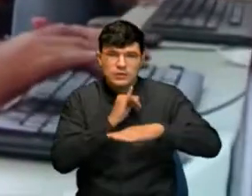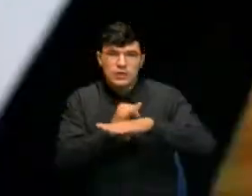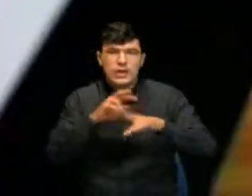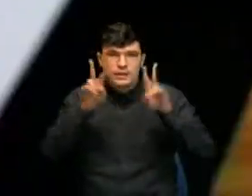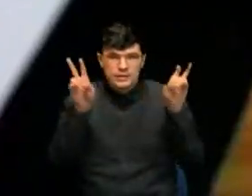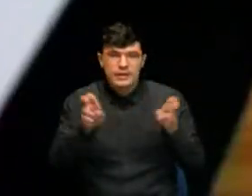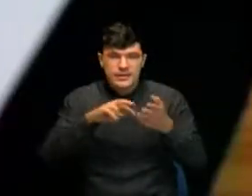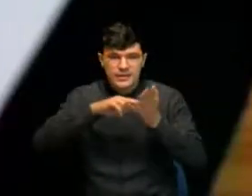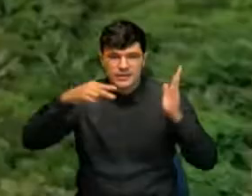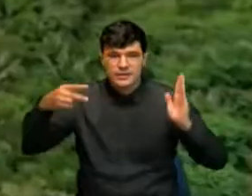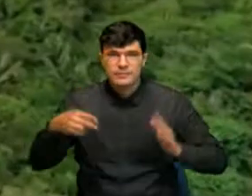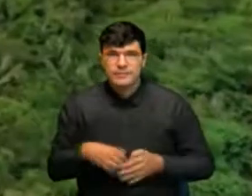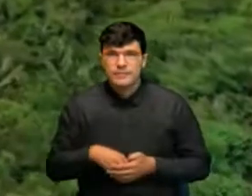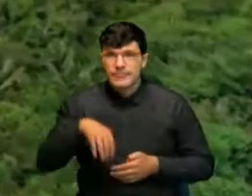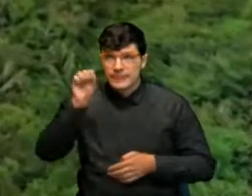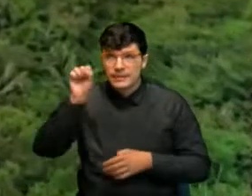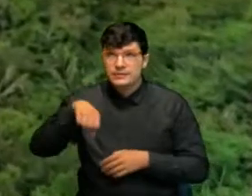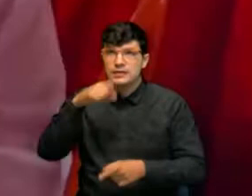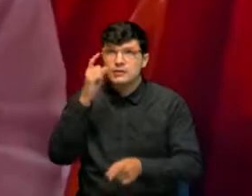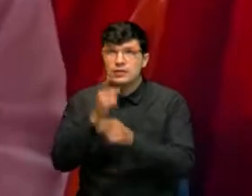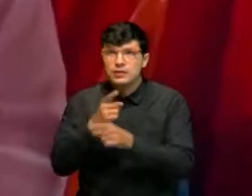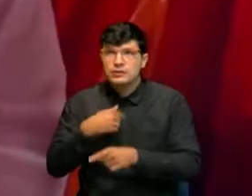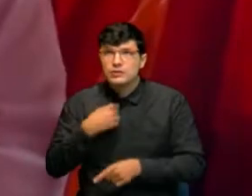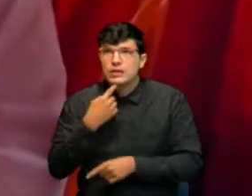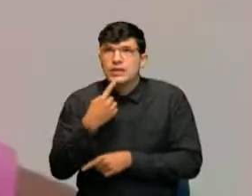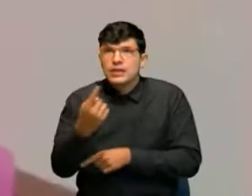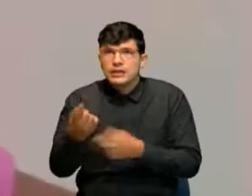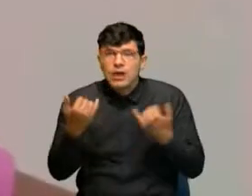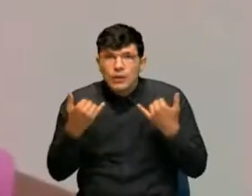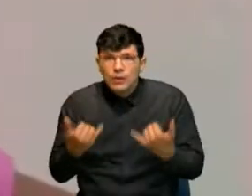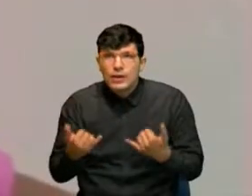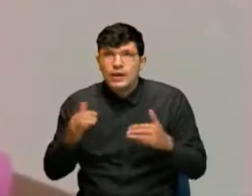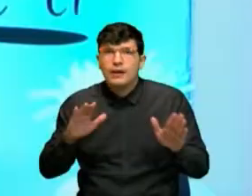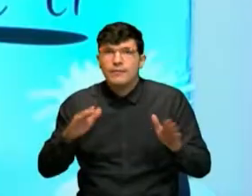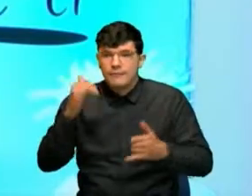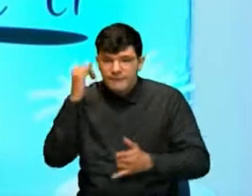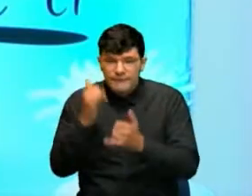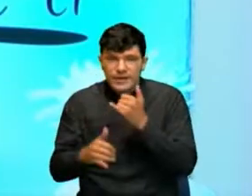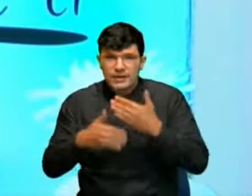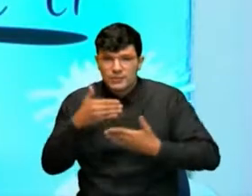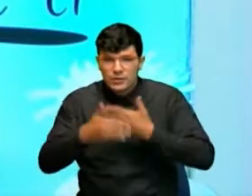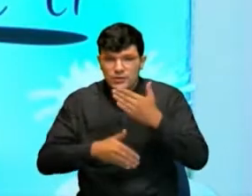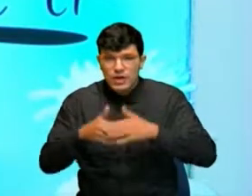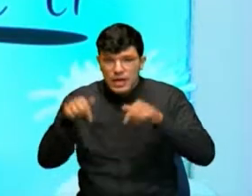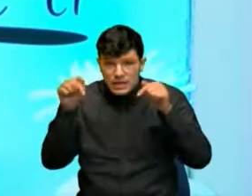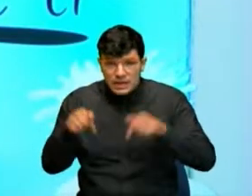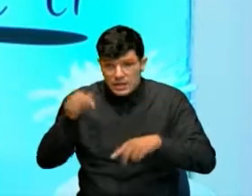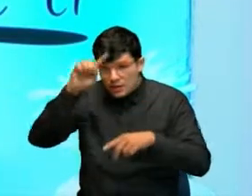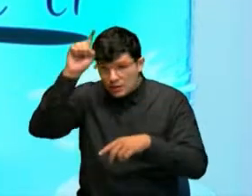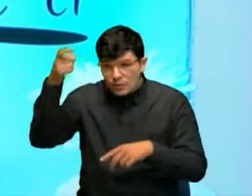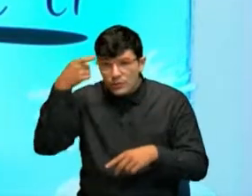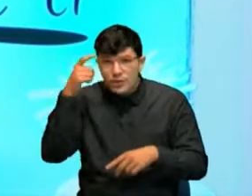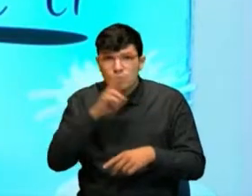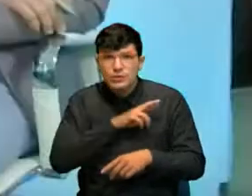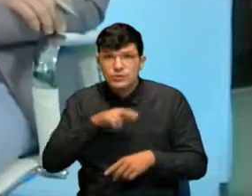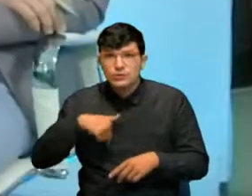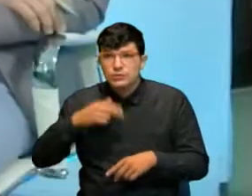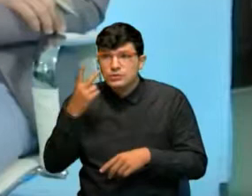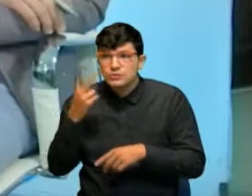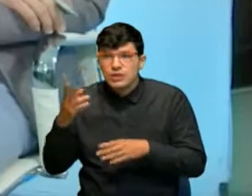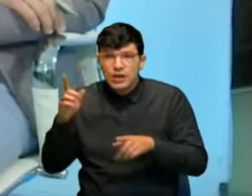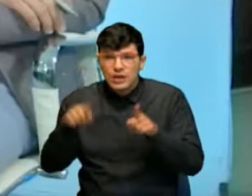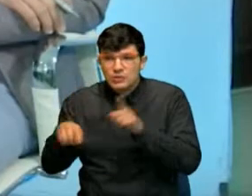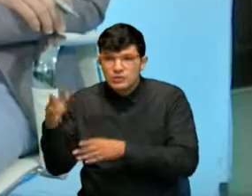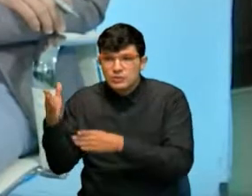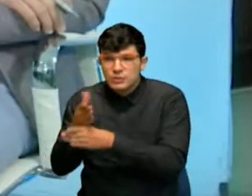tecnológica. Básicamente, y voy a llegar hacia lo que es el cierre de la brecha digital, cuando llegamos al gobierno, encontramos unos problemas muy grandes en materia de